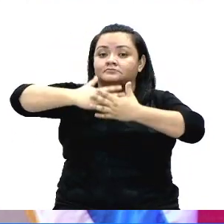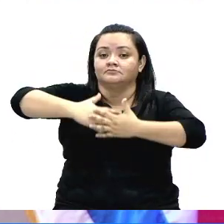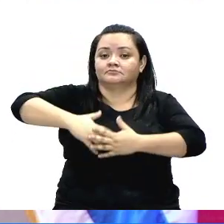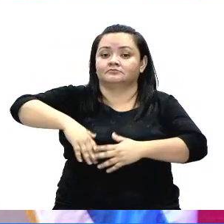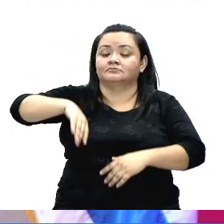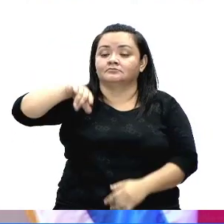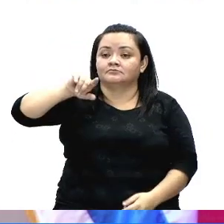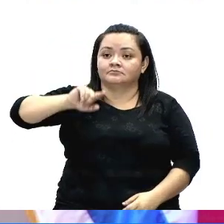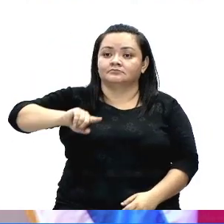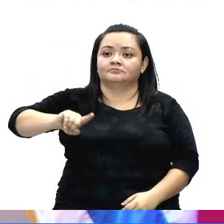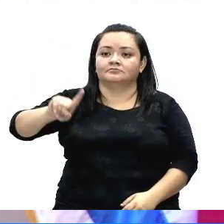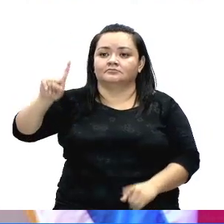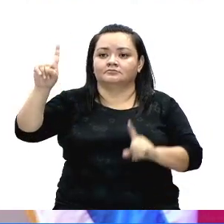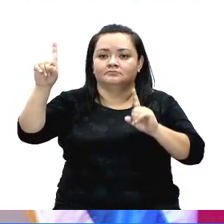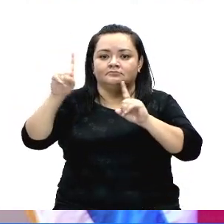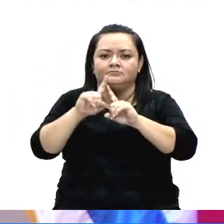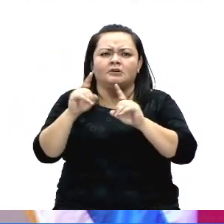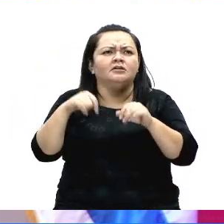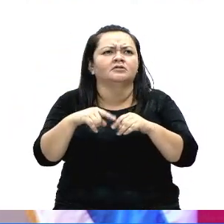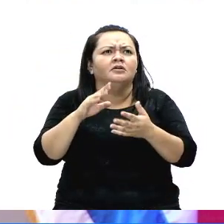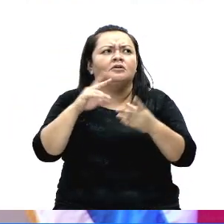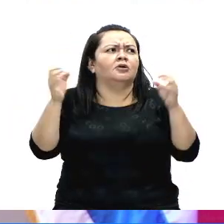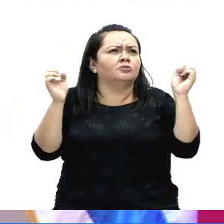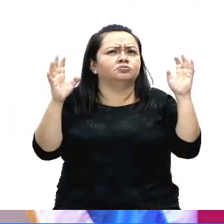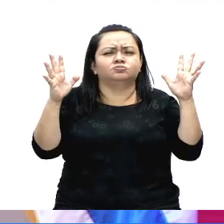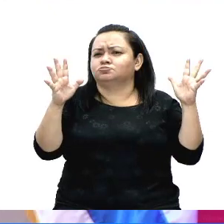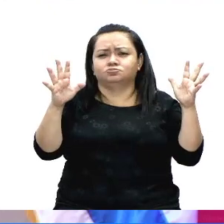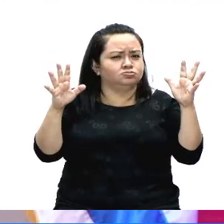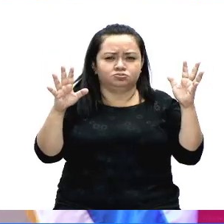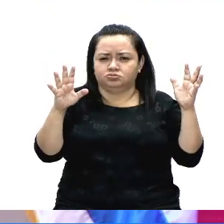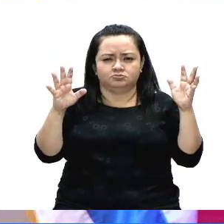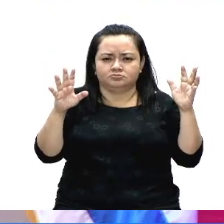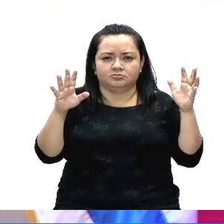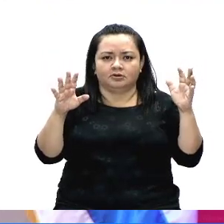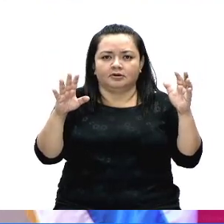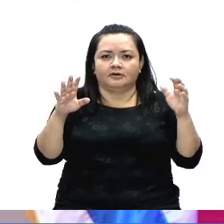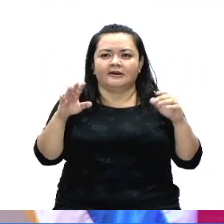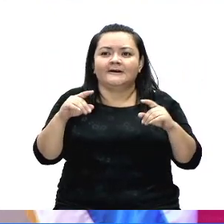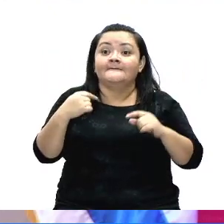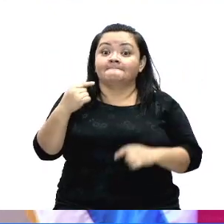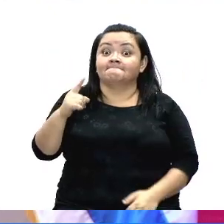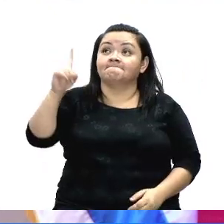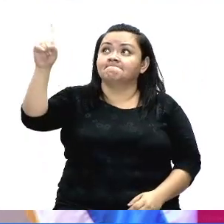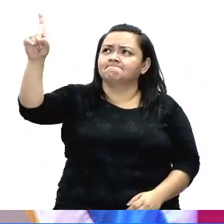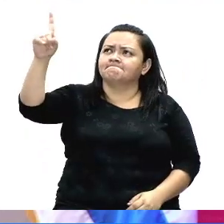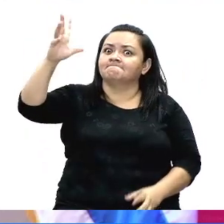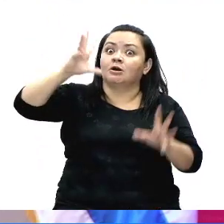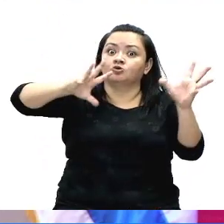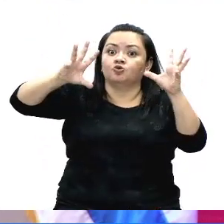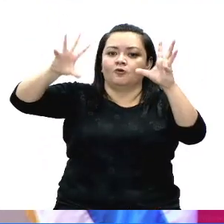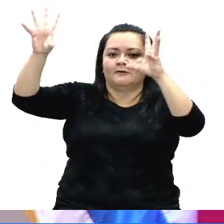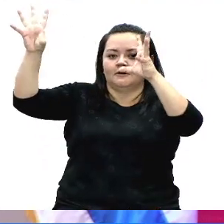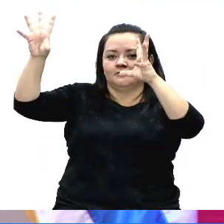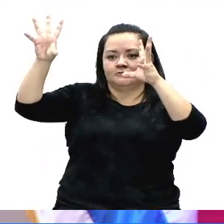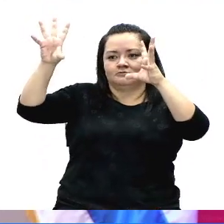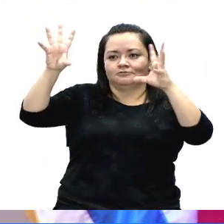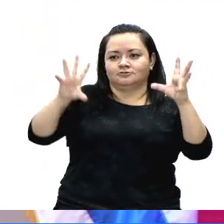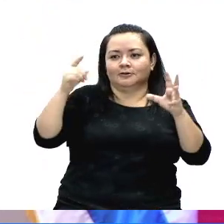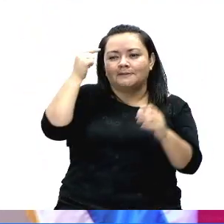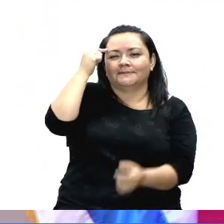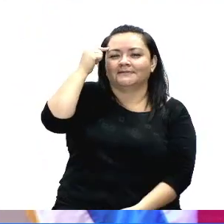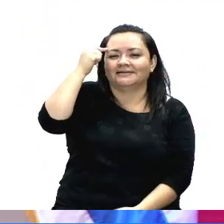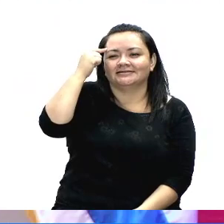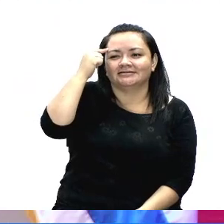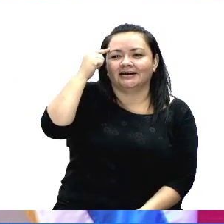la cual aquí no son acto místico no no no no no son acto místico no es que cuando descendió la nube se imagina usted